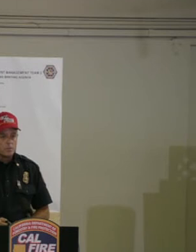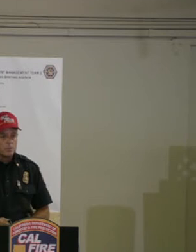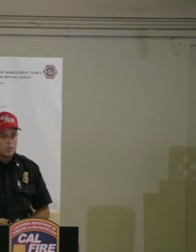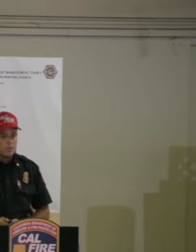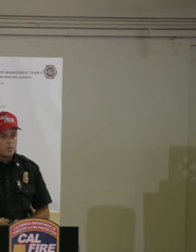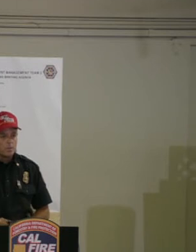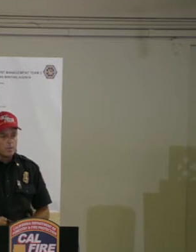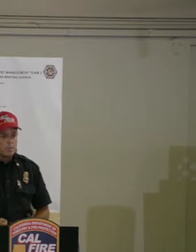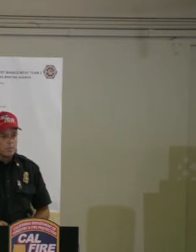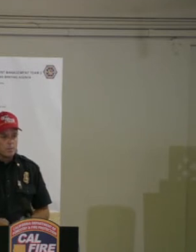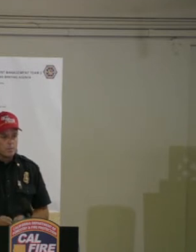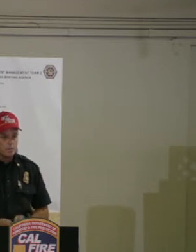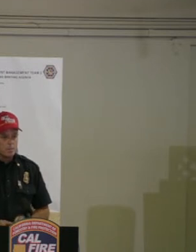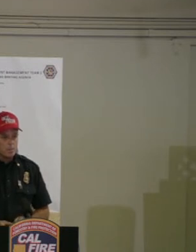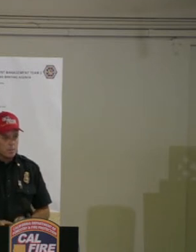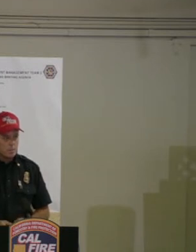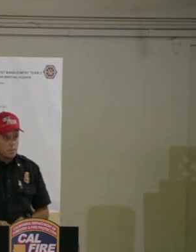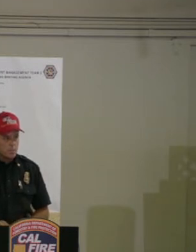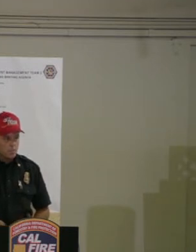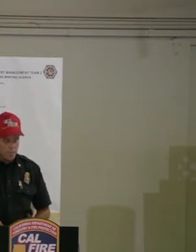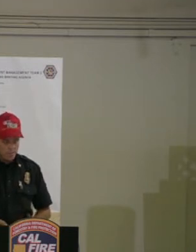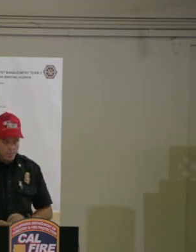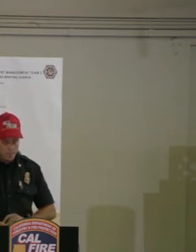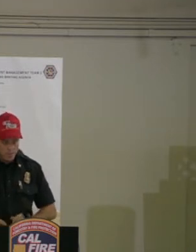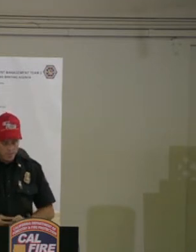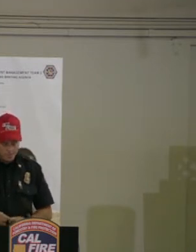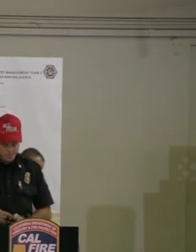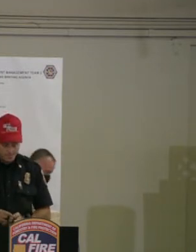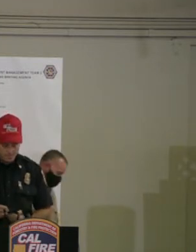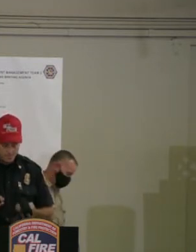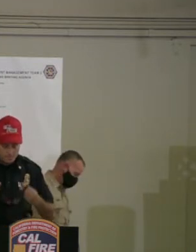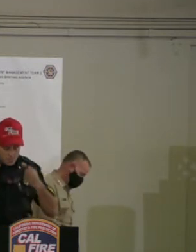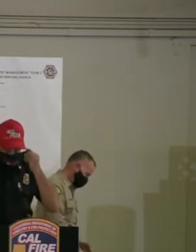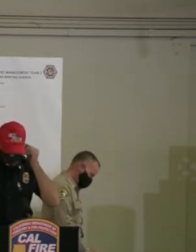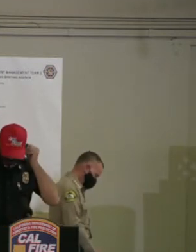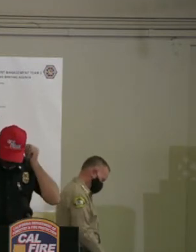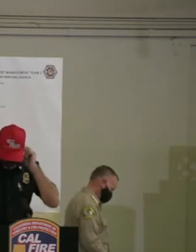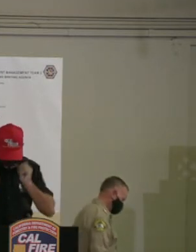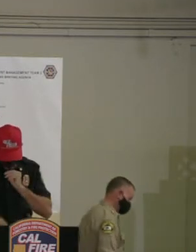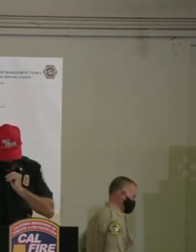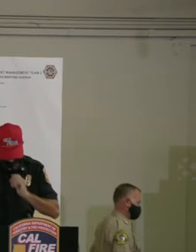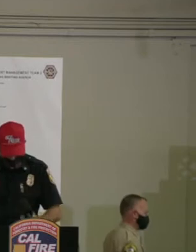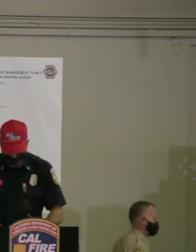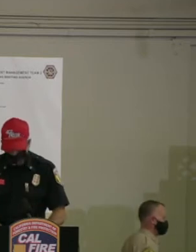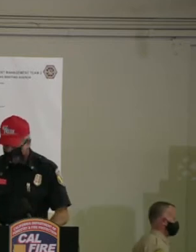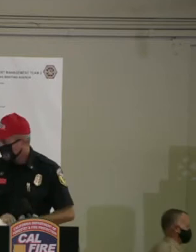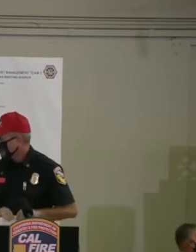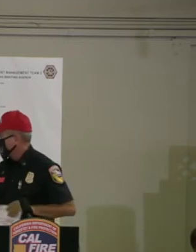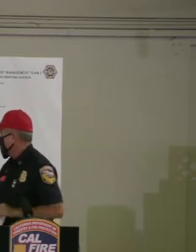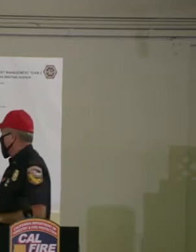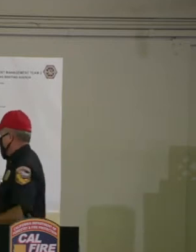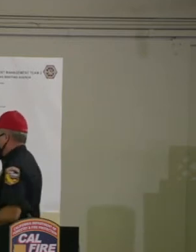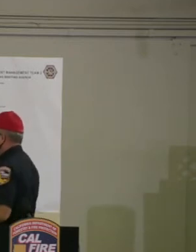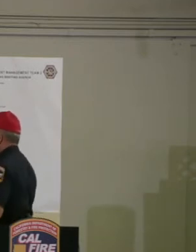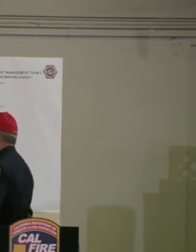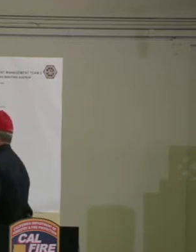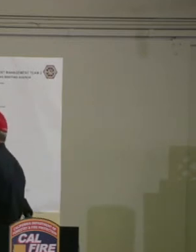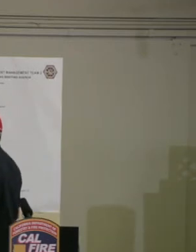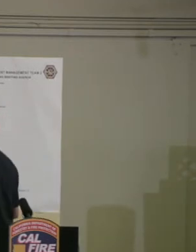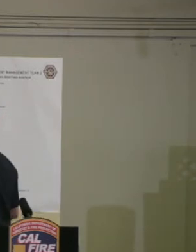quisiéramos que los funcionarios locales elegidos si quieren acaso decir algunas palabras los invitamos a tomar el